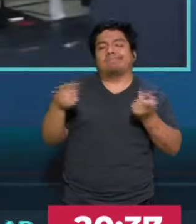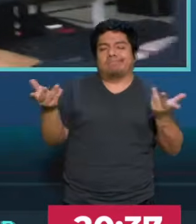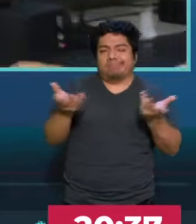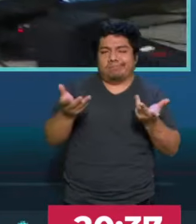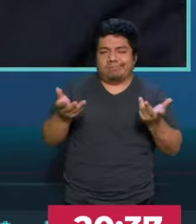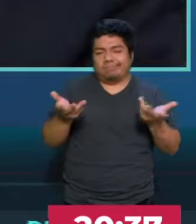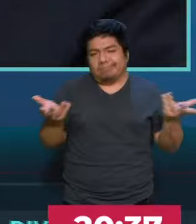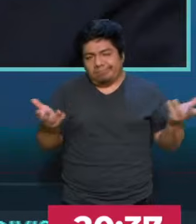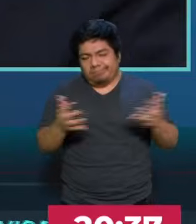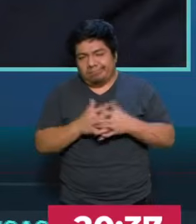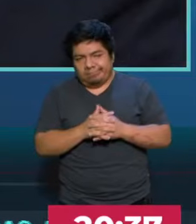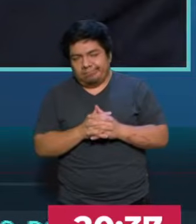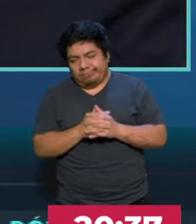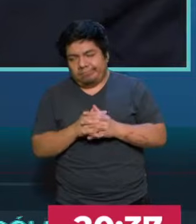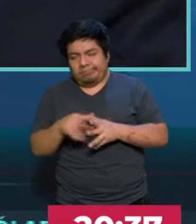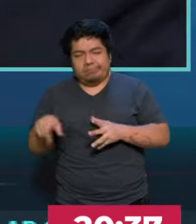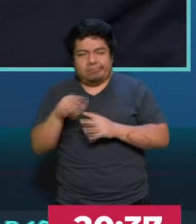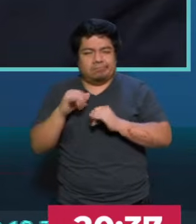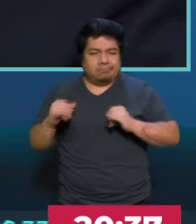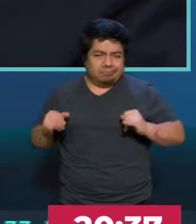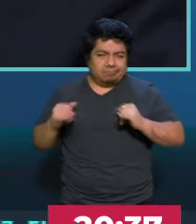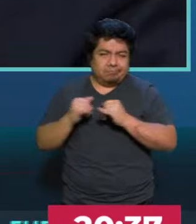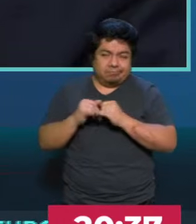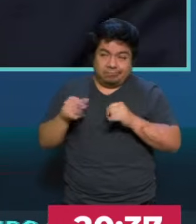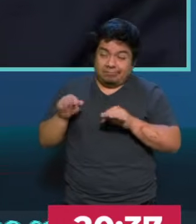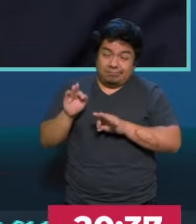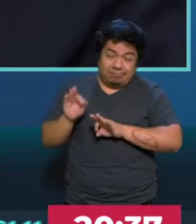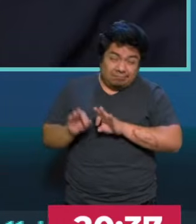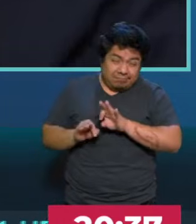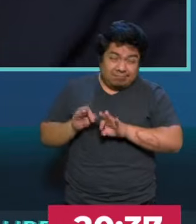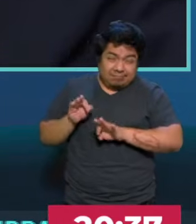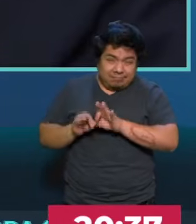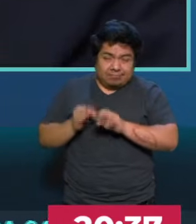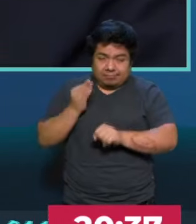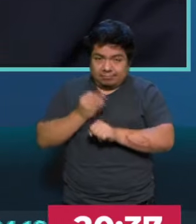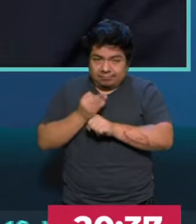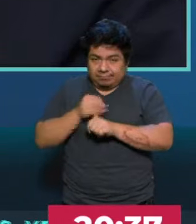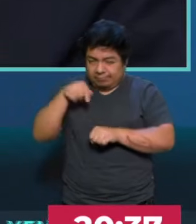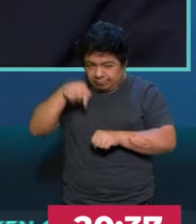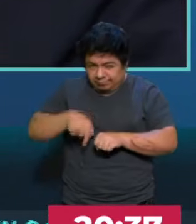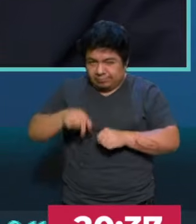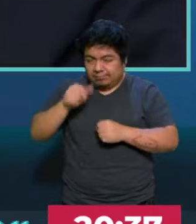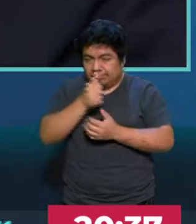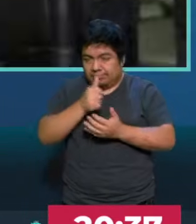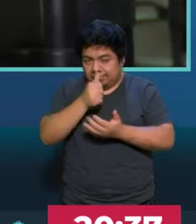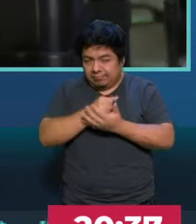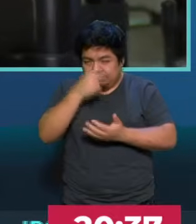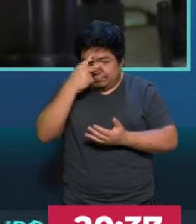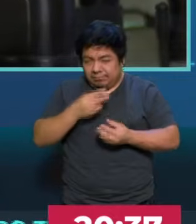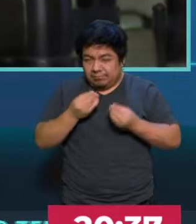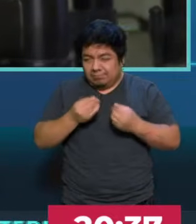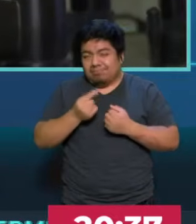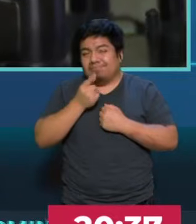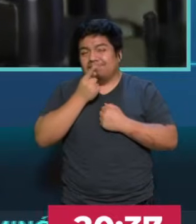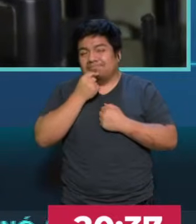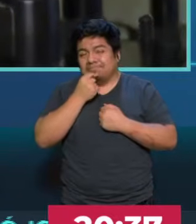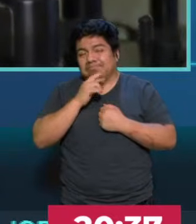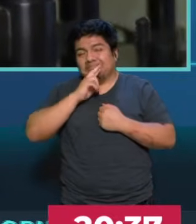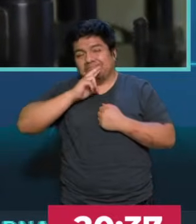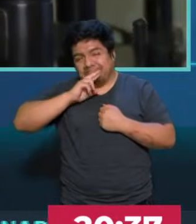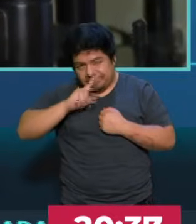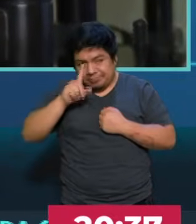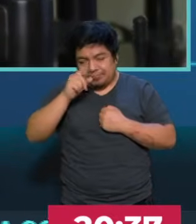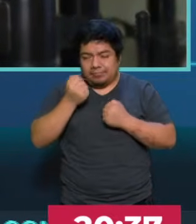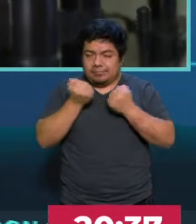las instituciones que han hecho un enorme esfuerzo. Aquí tenemos en la Ciudad de México el mayor número de policías y la mejor policía del país. Tenemos